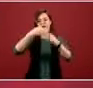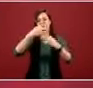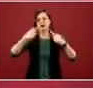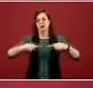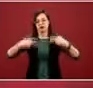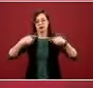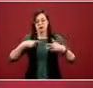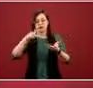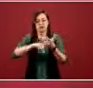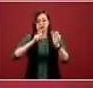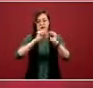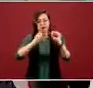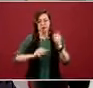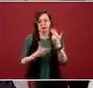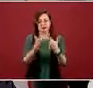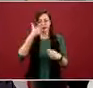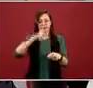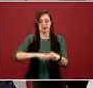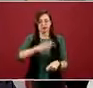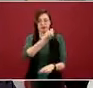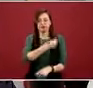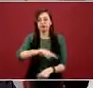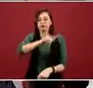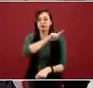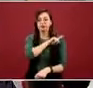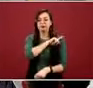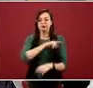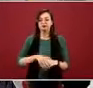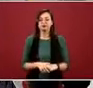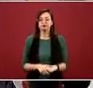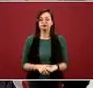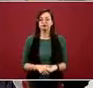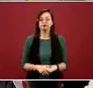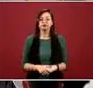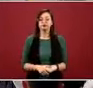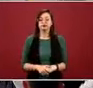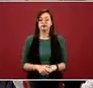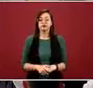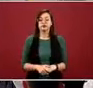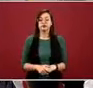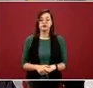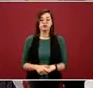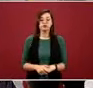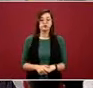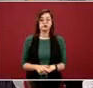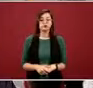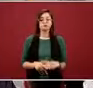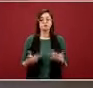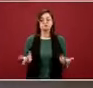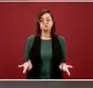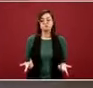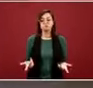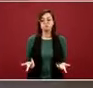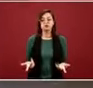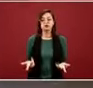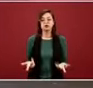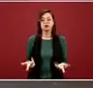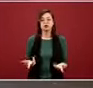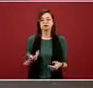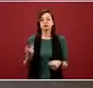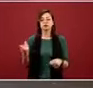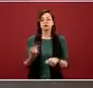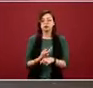personal del Sistema Nacional de Salud. Sobre lo que mencionaba de las medidas y la